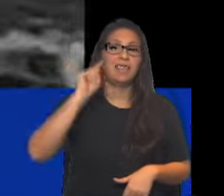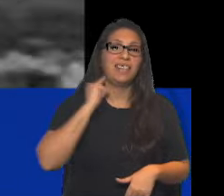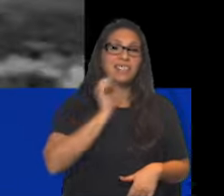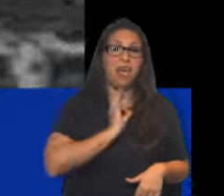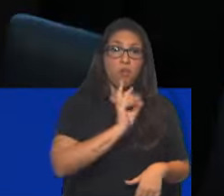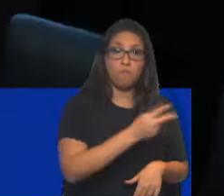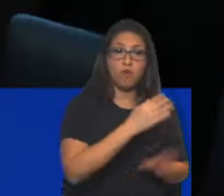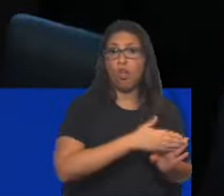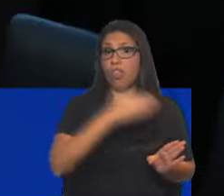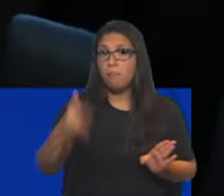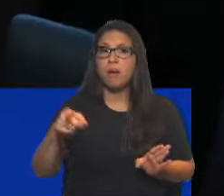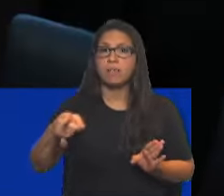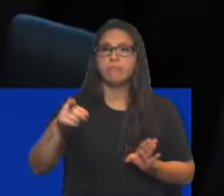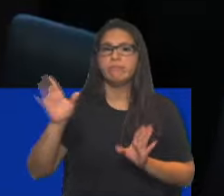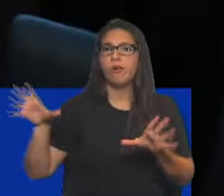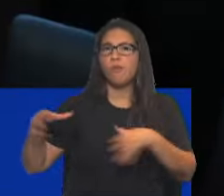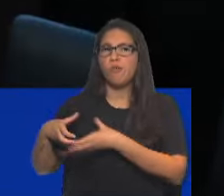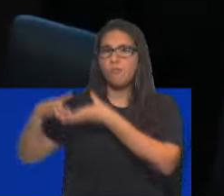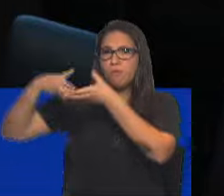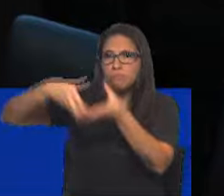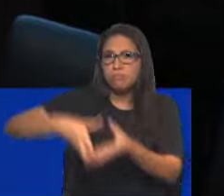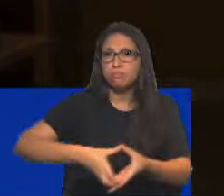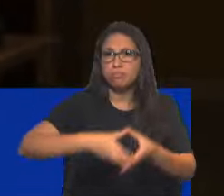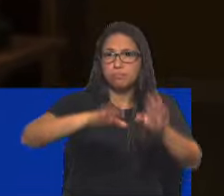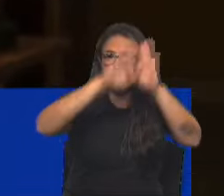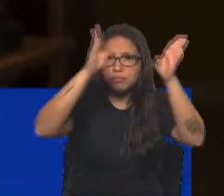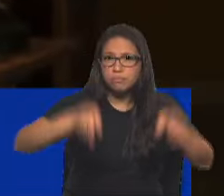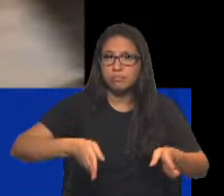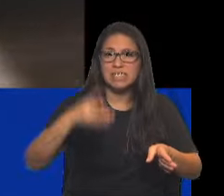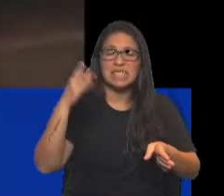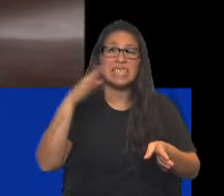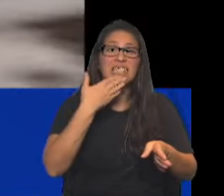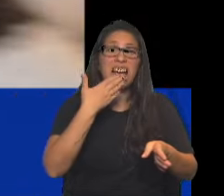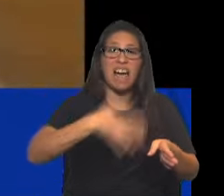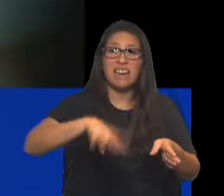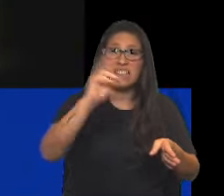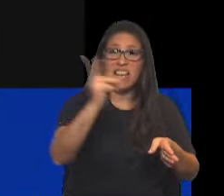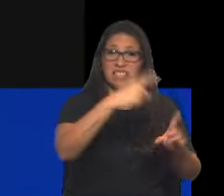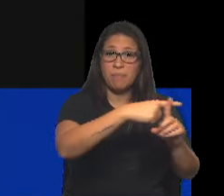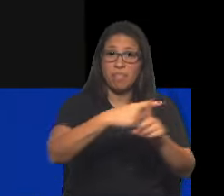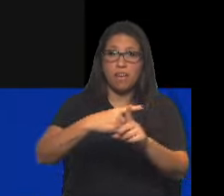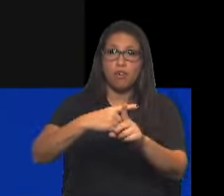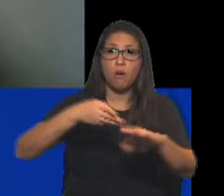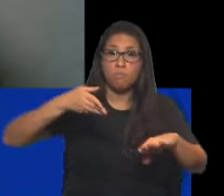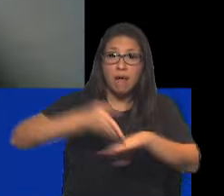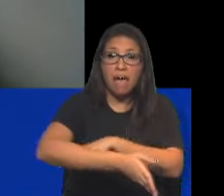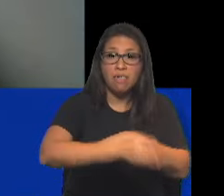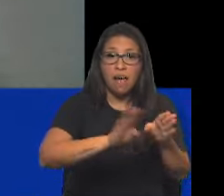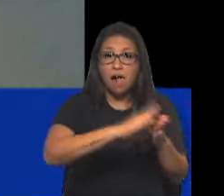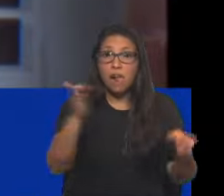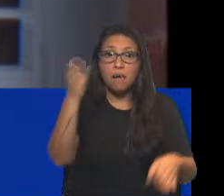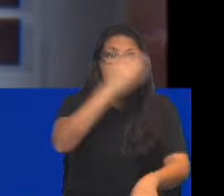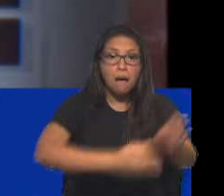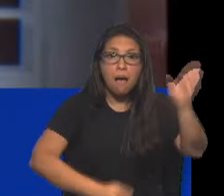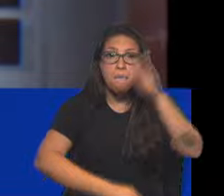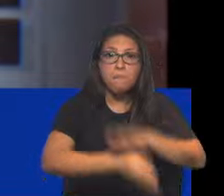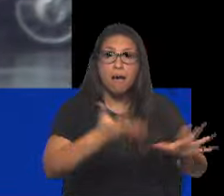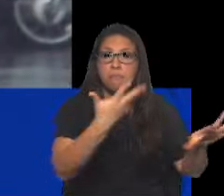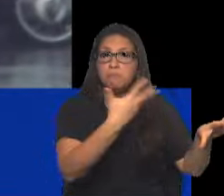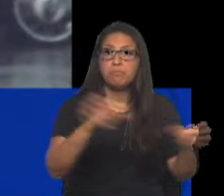muerte, una banda de delincuentes ingresa al subsuelo de una cripta en el cementerio de Chacarita, mutila el cadáver de Juan Domingo Perón, huyendo con las manos del